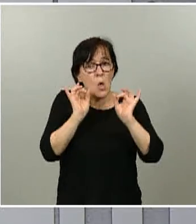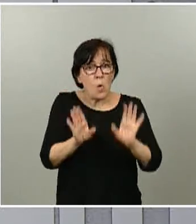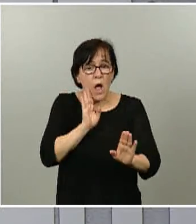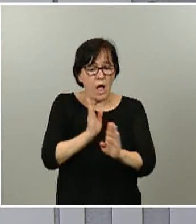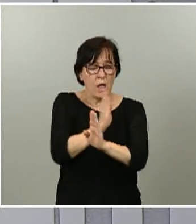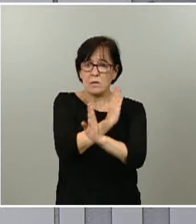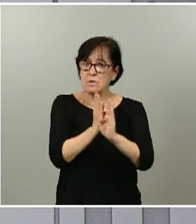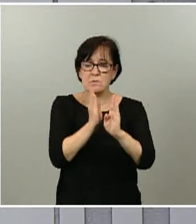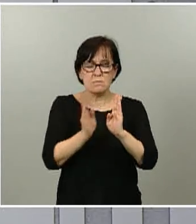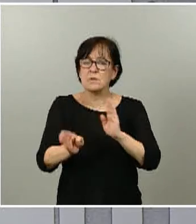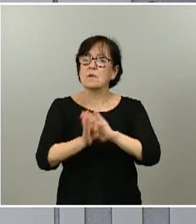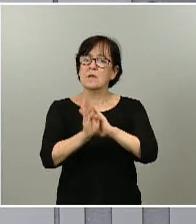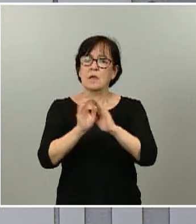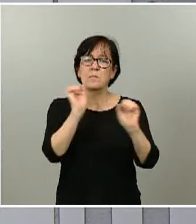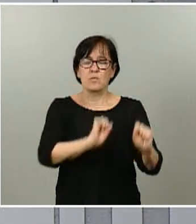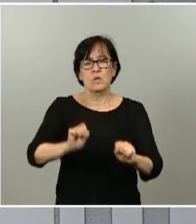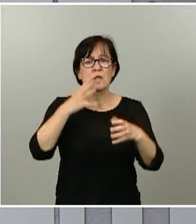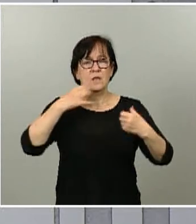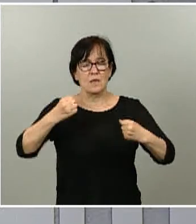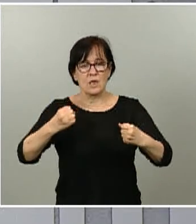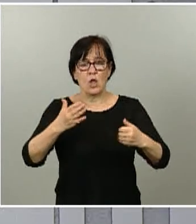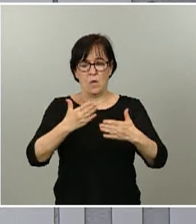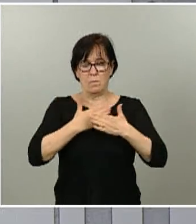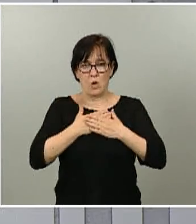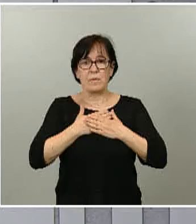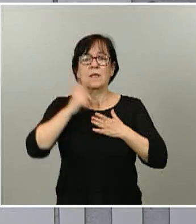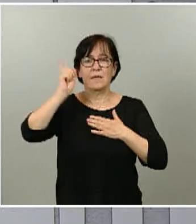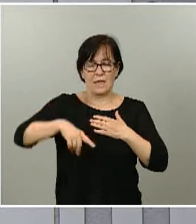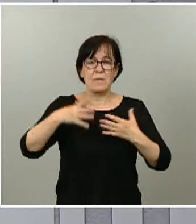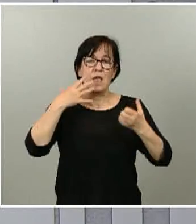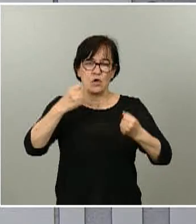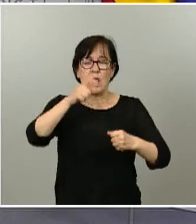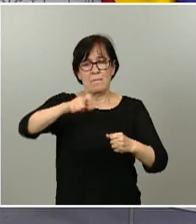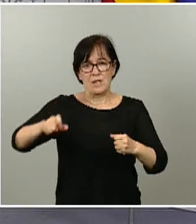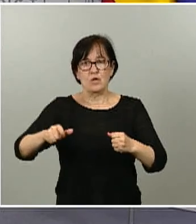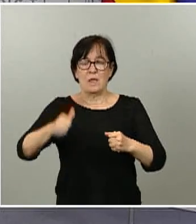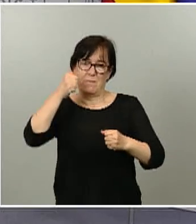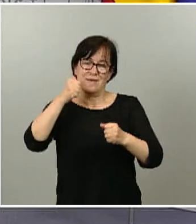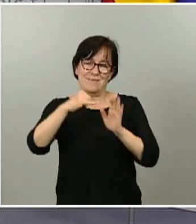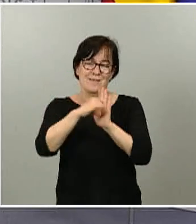intentando proteger la salud propia, pero también la salud de las personas que más queremos. Muchas gracias.